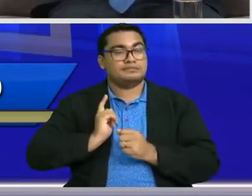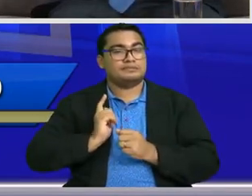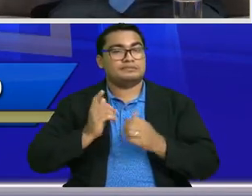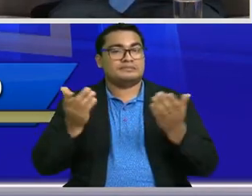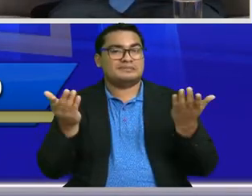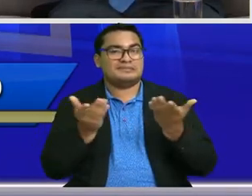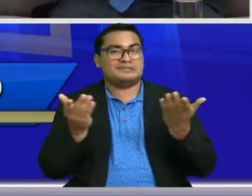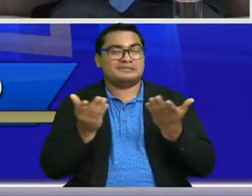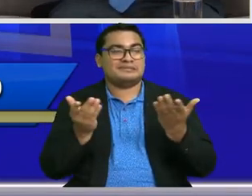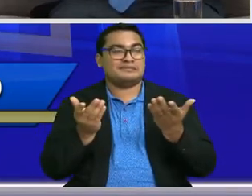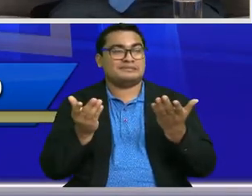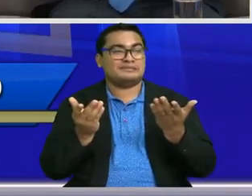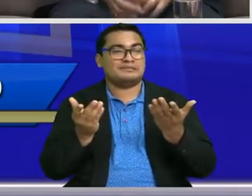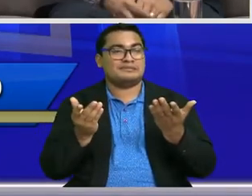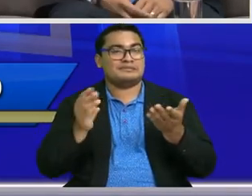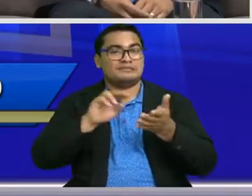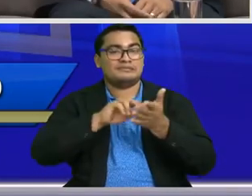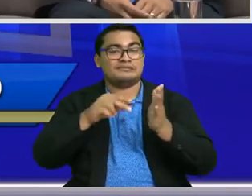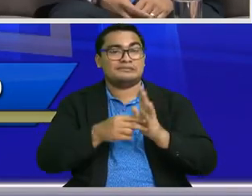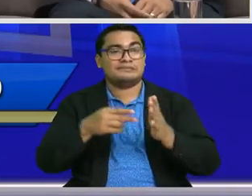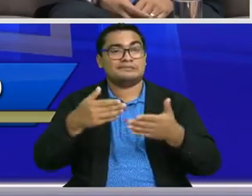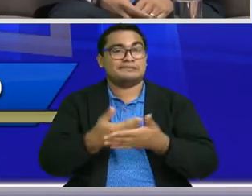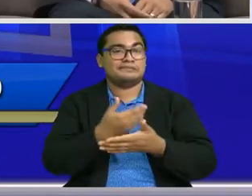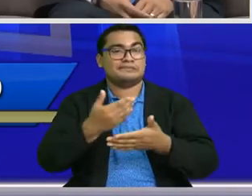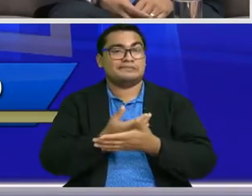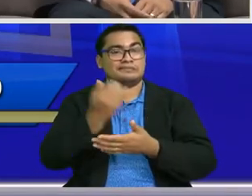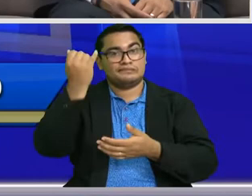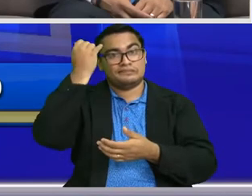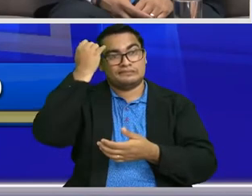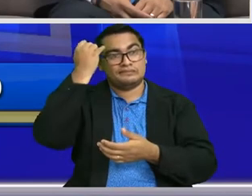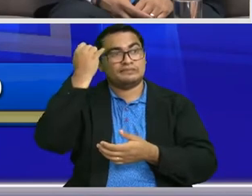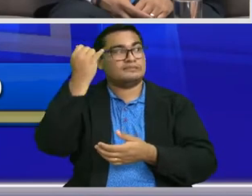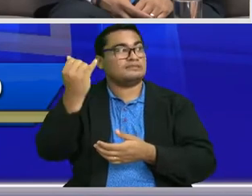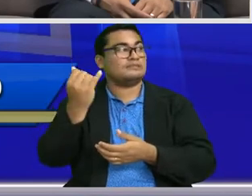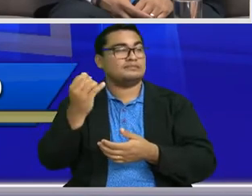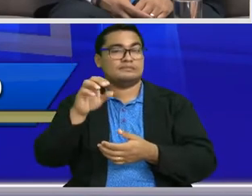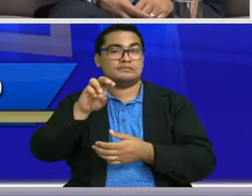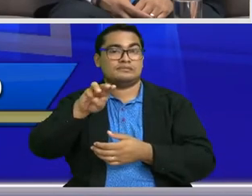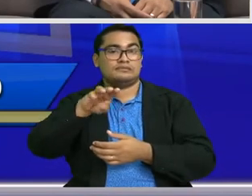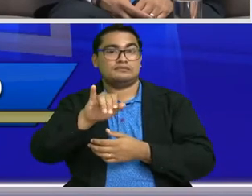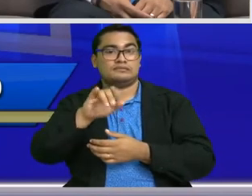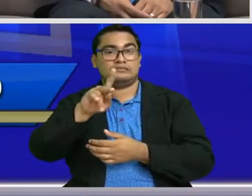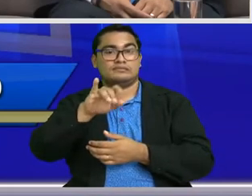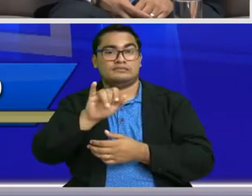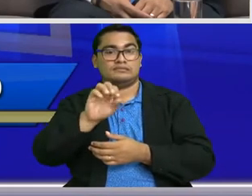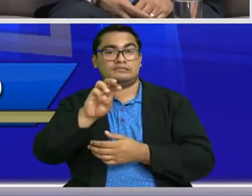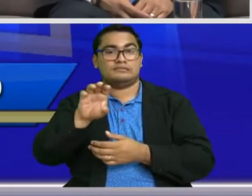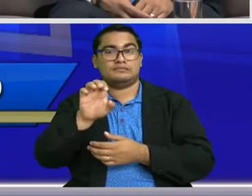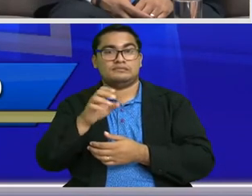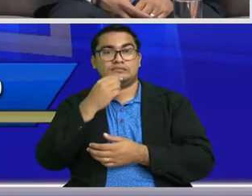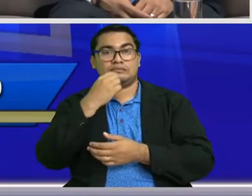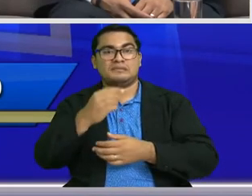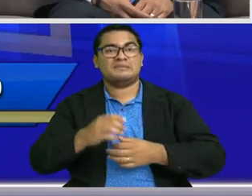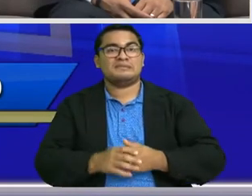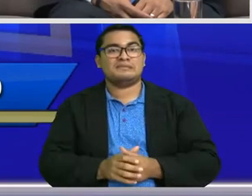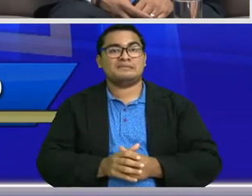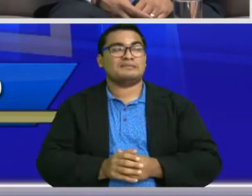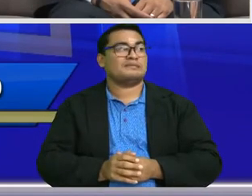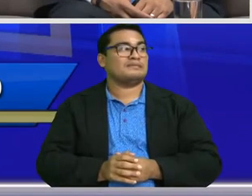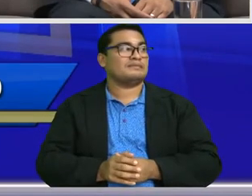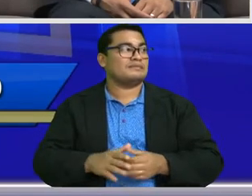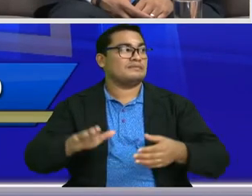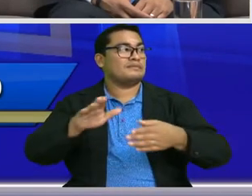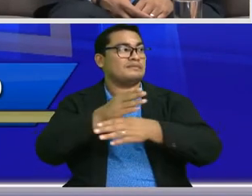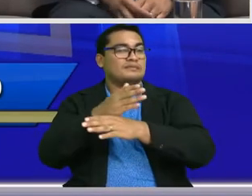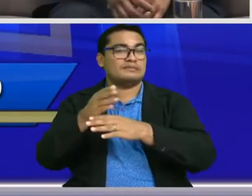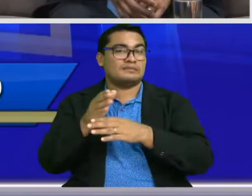consolidando un ecosistema de emprendimiento que permita a las MIPYMES nicaragüenses poder alcanzar el siguiente nivel. Y dentro de esa